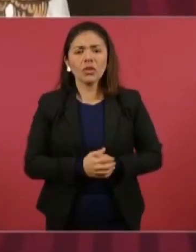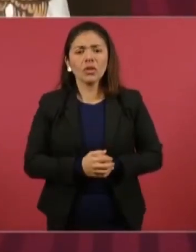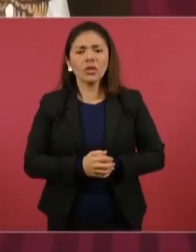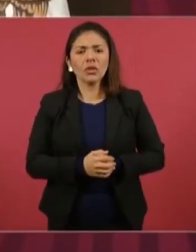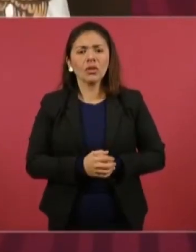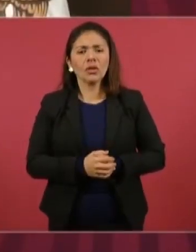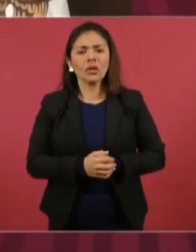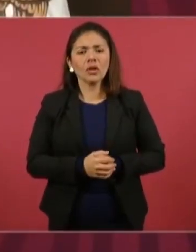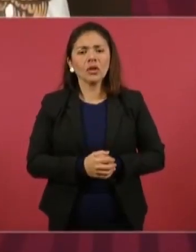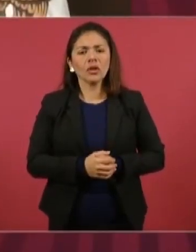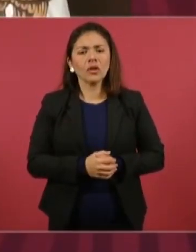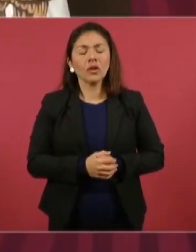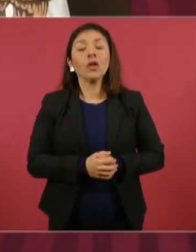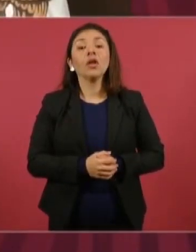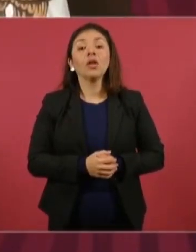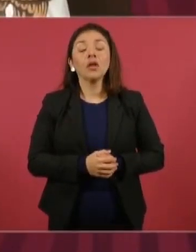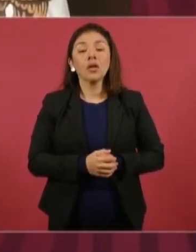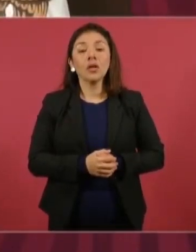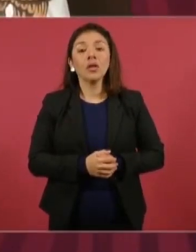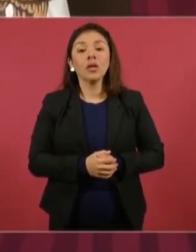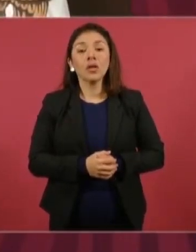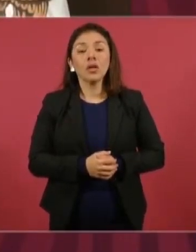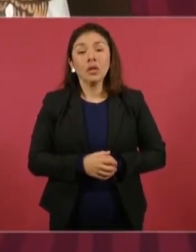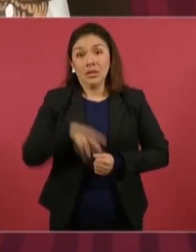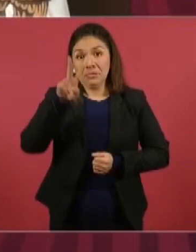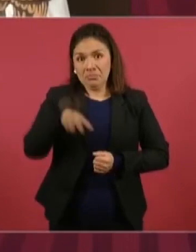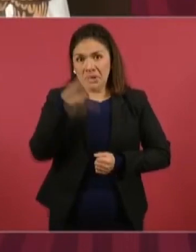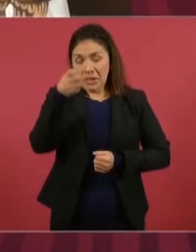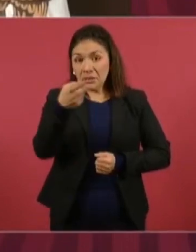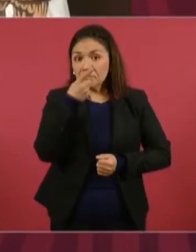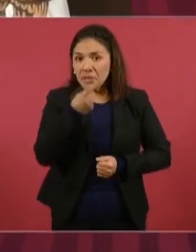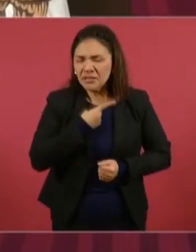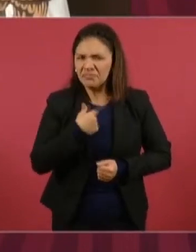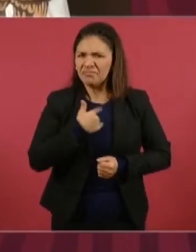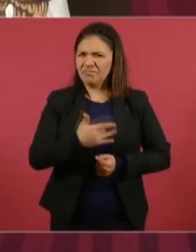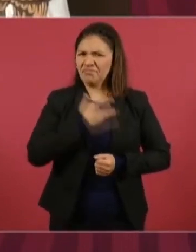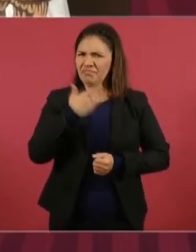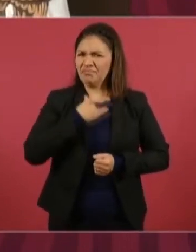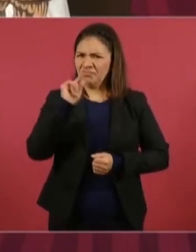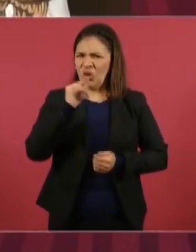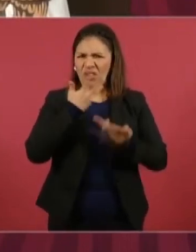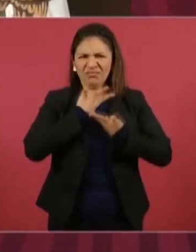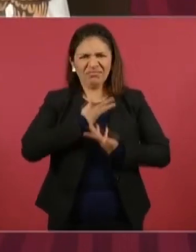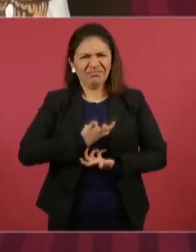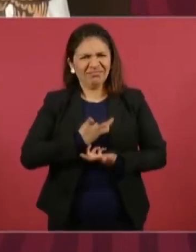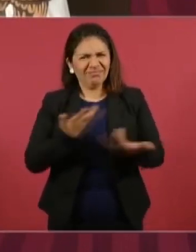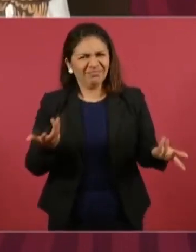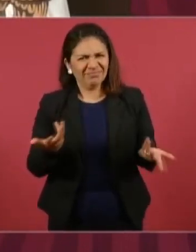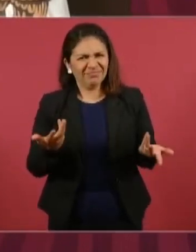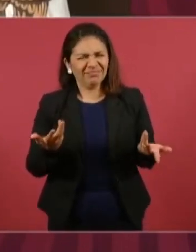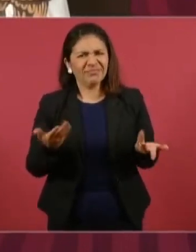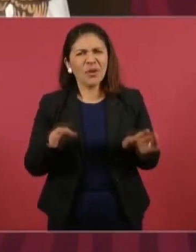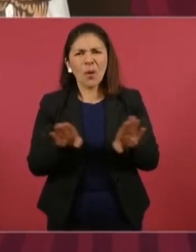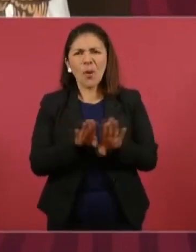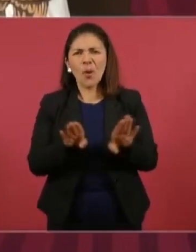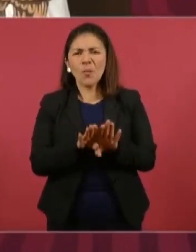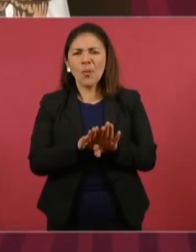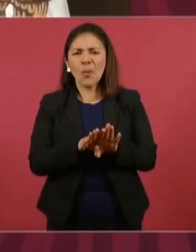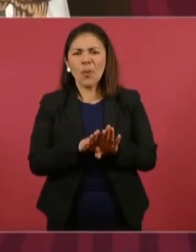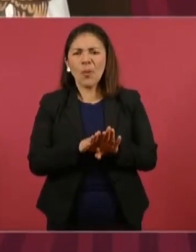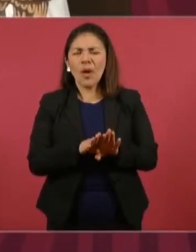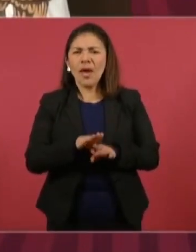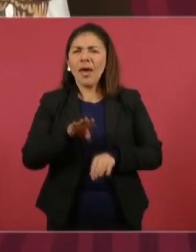Pues en su momento nos ofende en el sentido del trabajo y se quiere